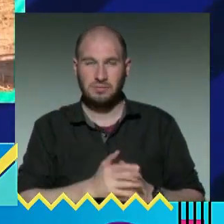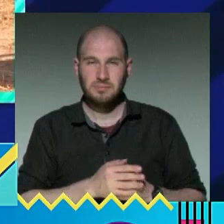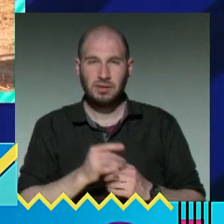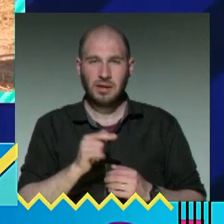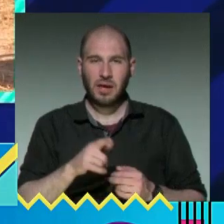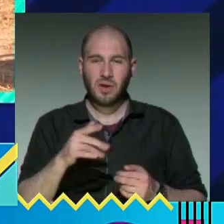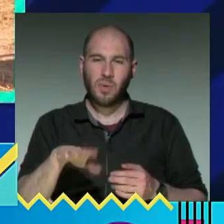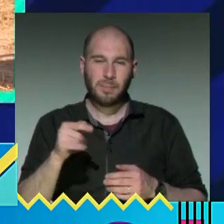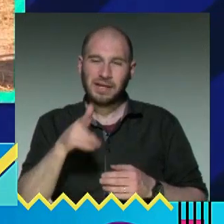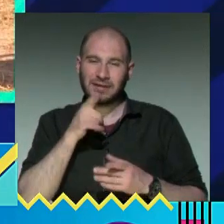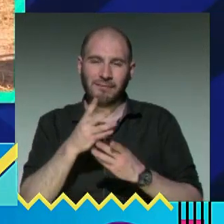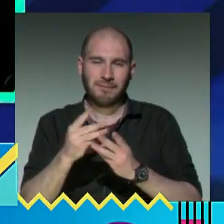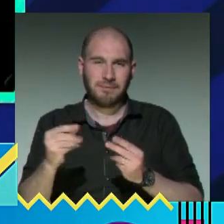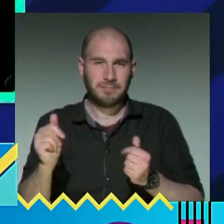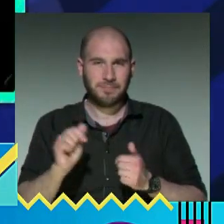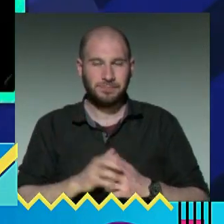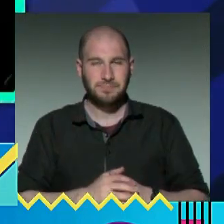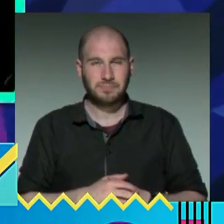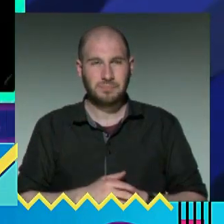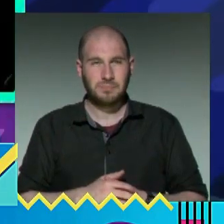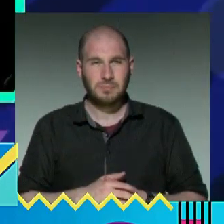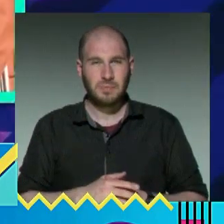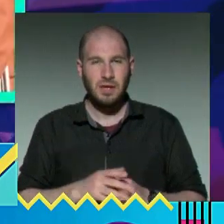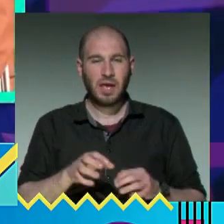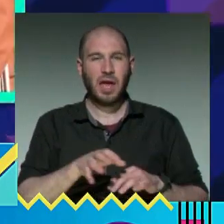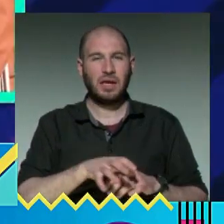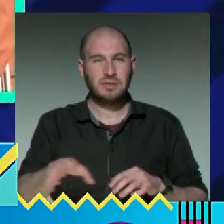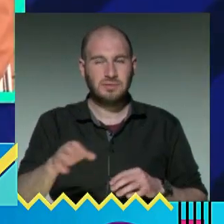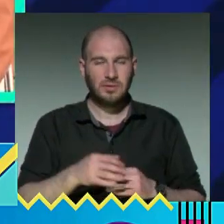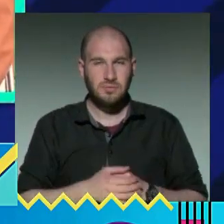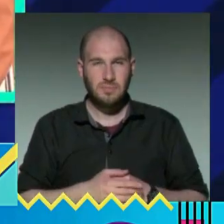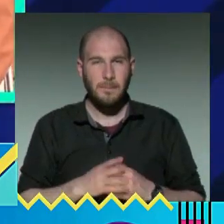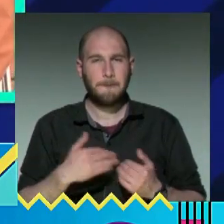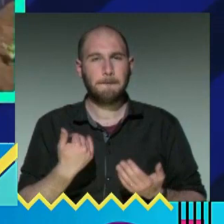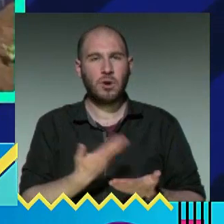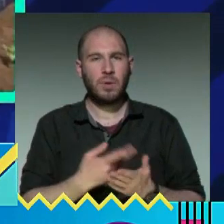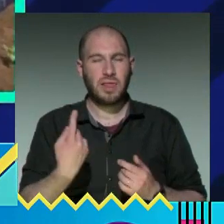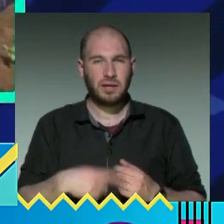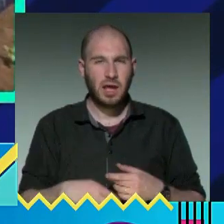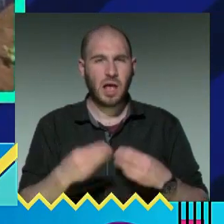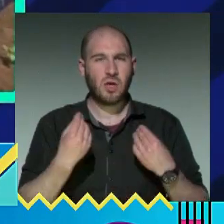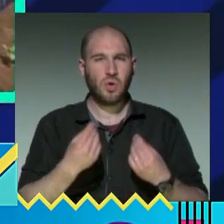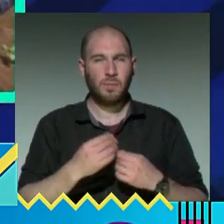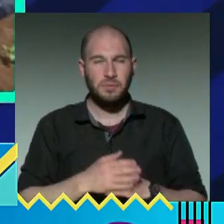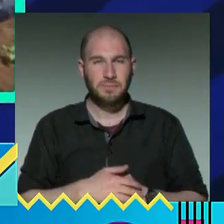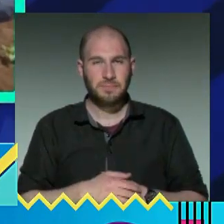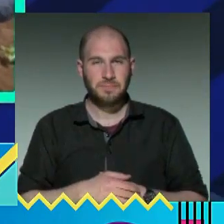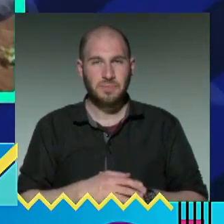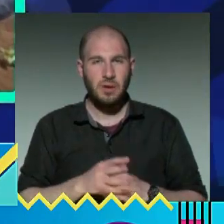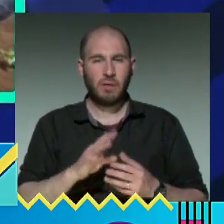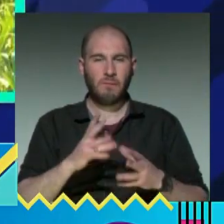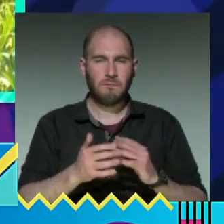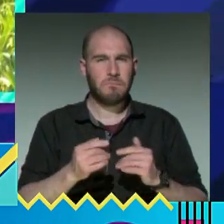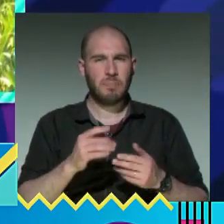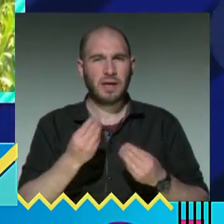juego su propia existencia. Entonces, bueno, desde la extensión lo que se propone es cómo generamos